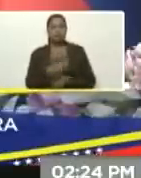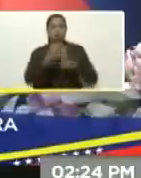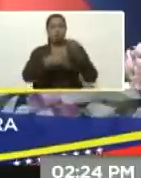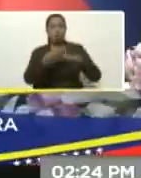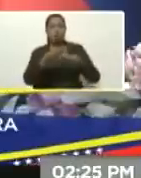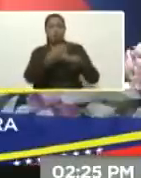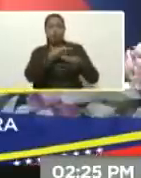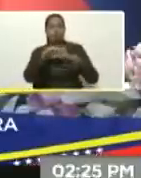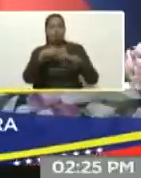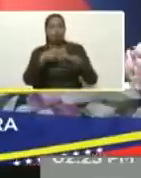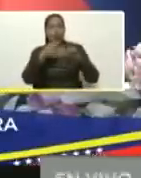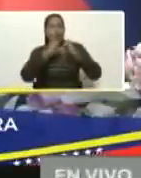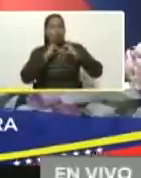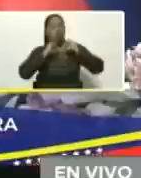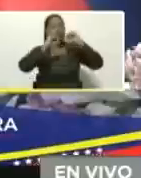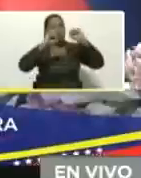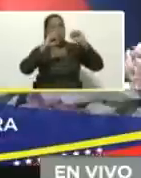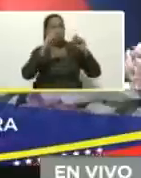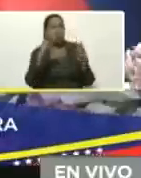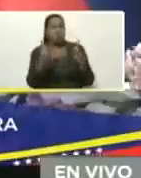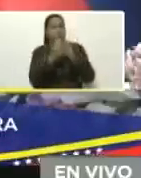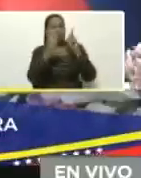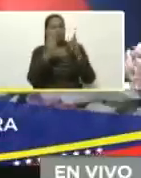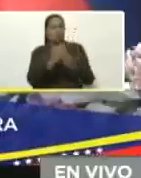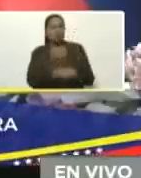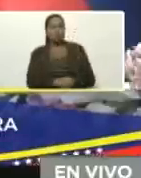hemos logrado enfrentarla.